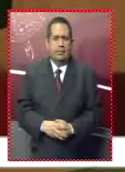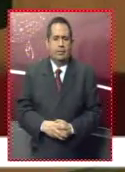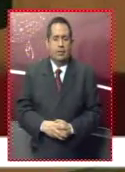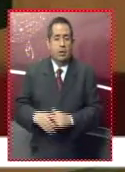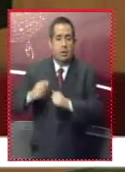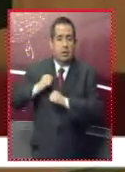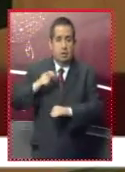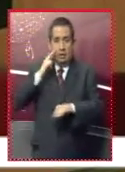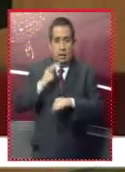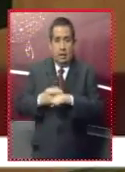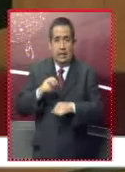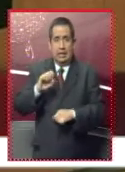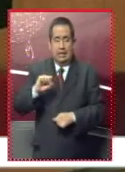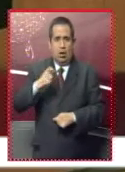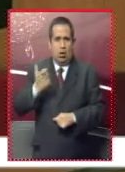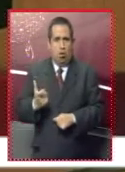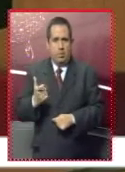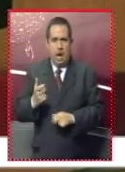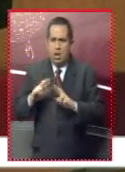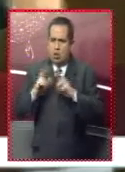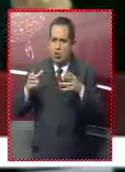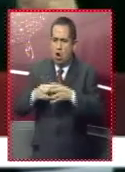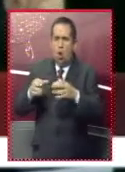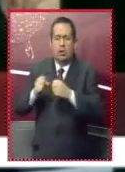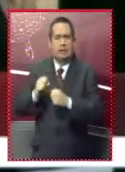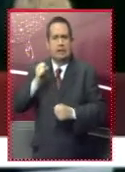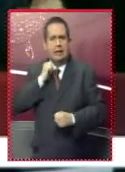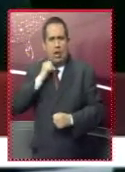Titular de la Secretaría de Economía se reúne con senadores